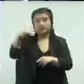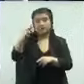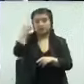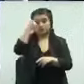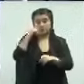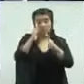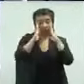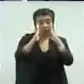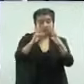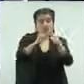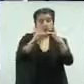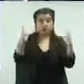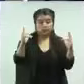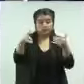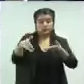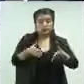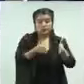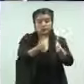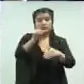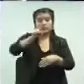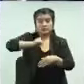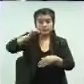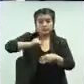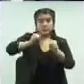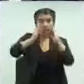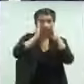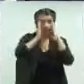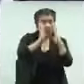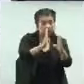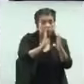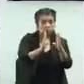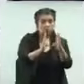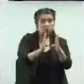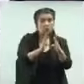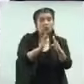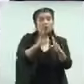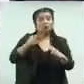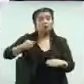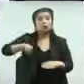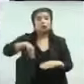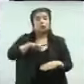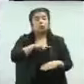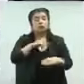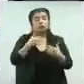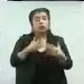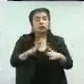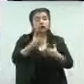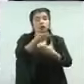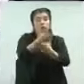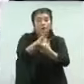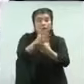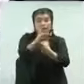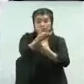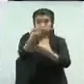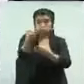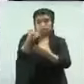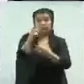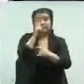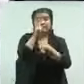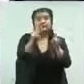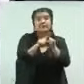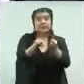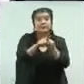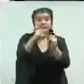puentes, de modo que sí está siendo considerado. Nosotros estaremos compartiendo con ustedes, si no ha sido compartido